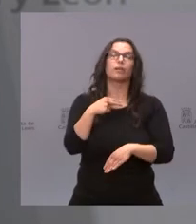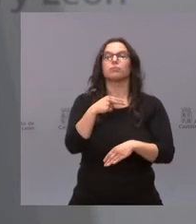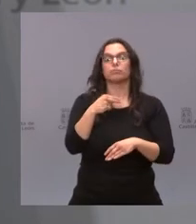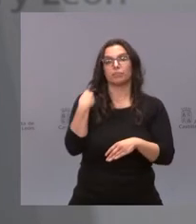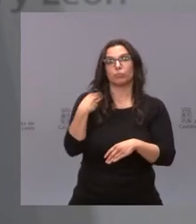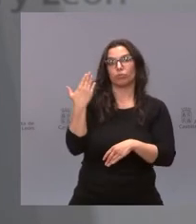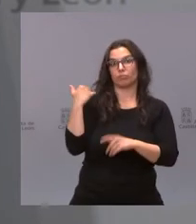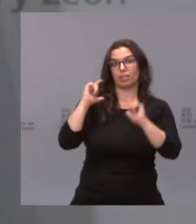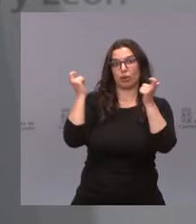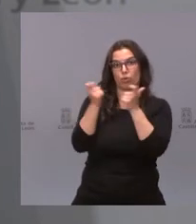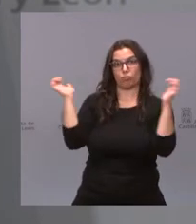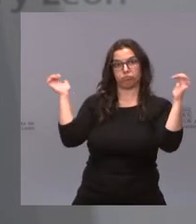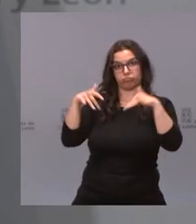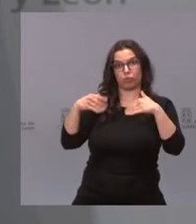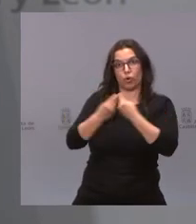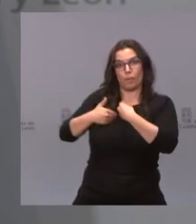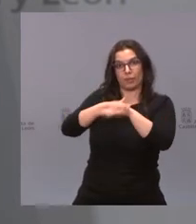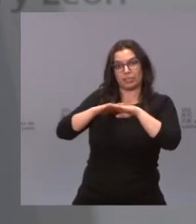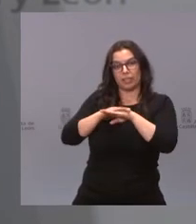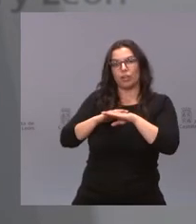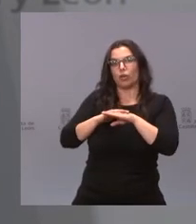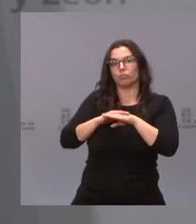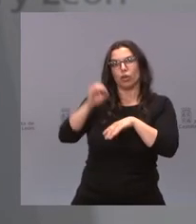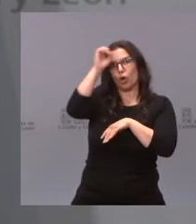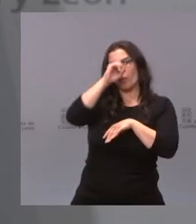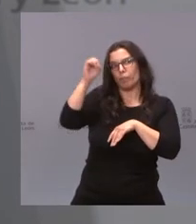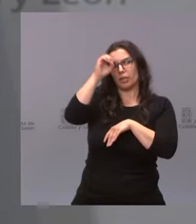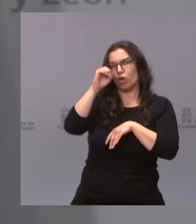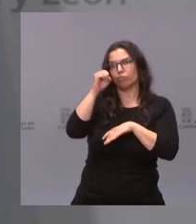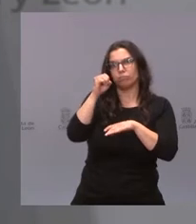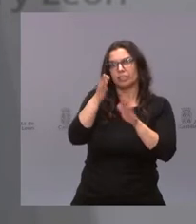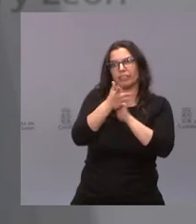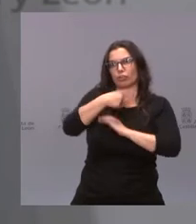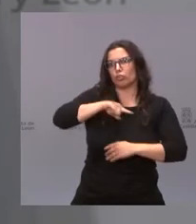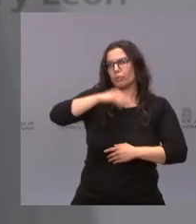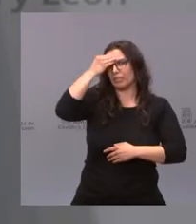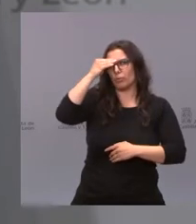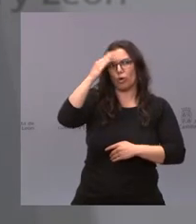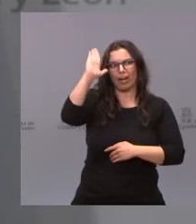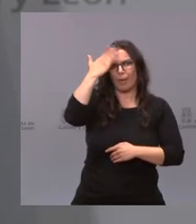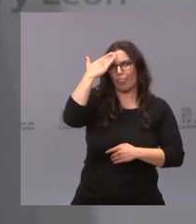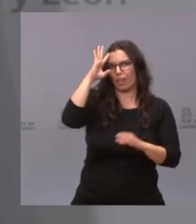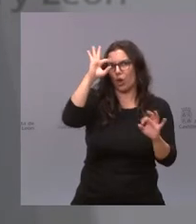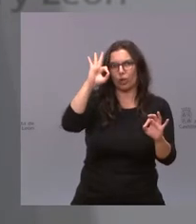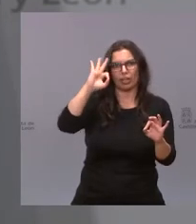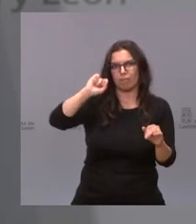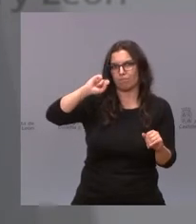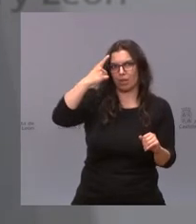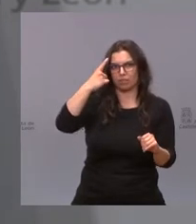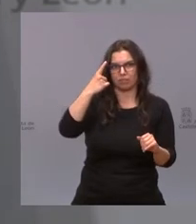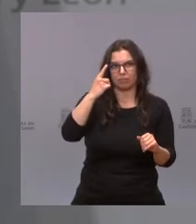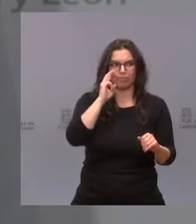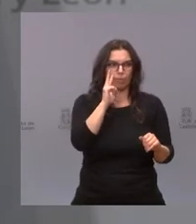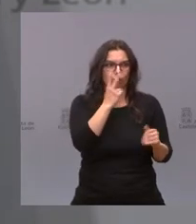interterritorial es la postura que nosotros entendemos más coherente con respecto a nuestras evidencias